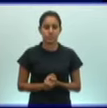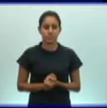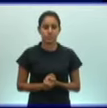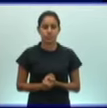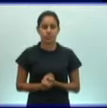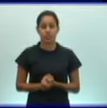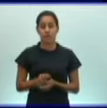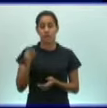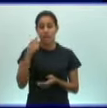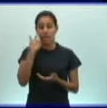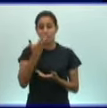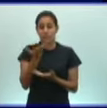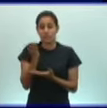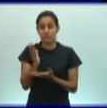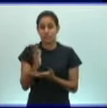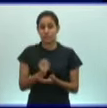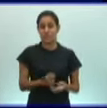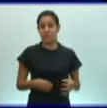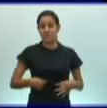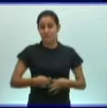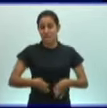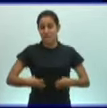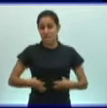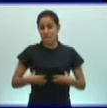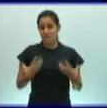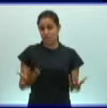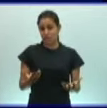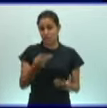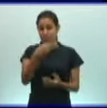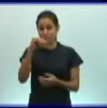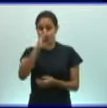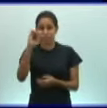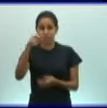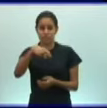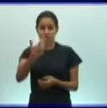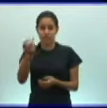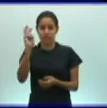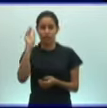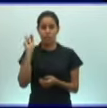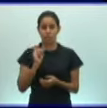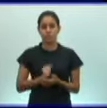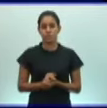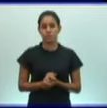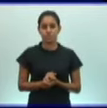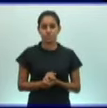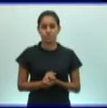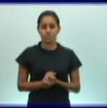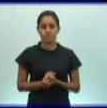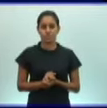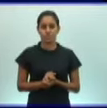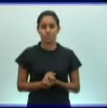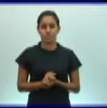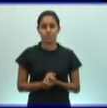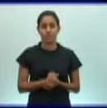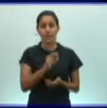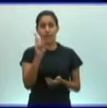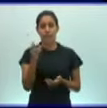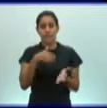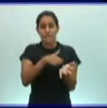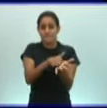a la duela del hígado, también conocida como la fasciola hepática, la planaria,